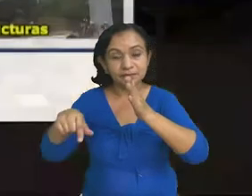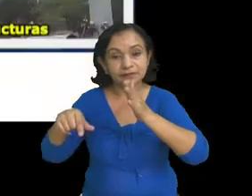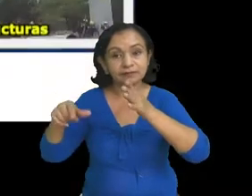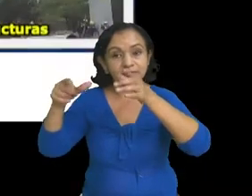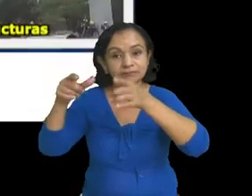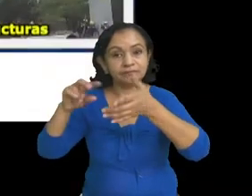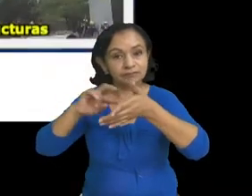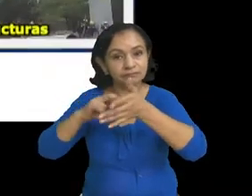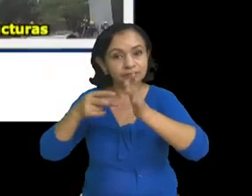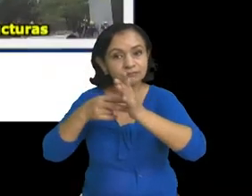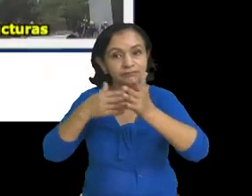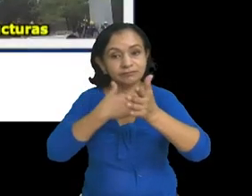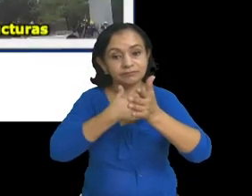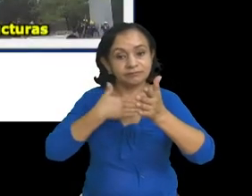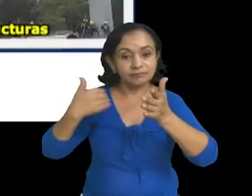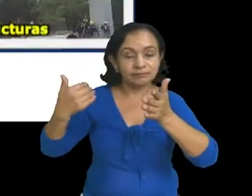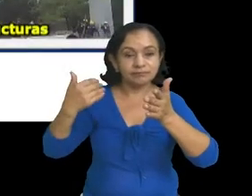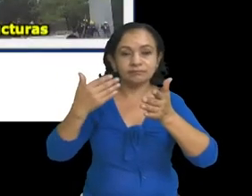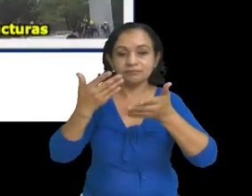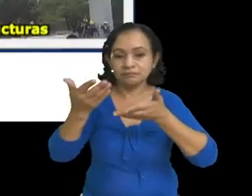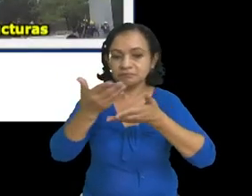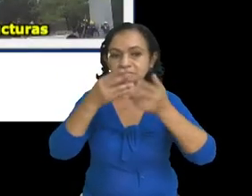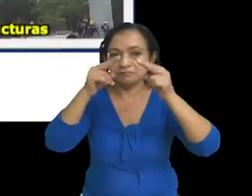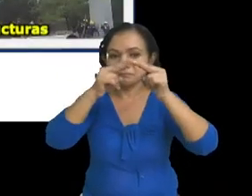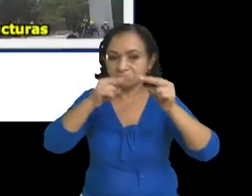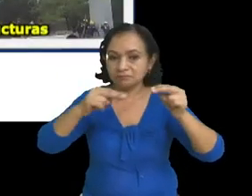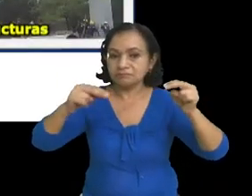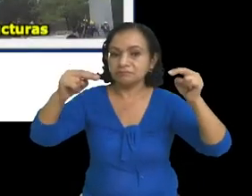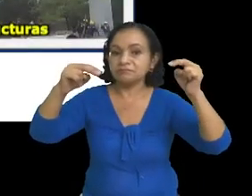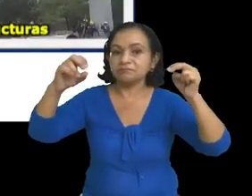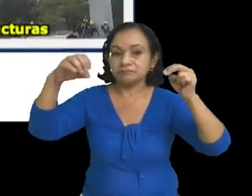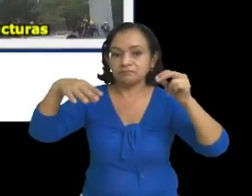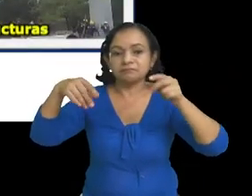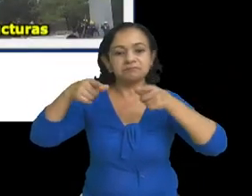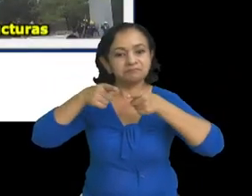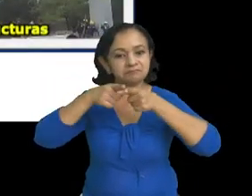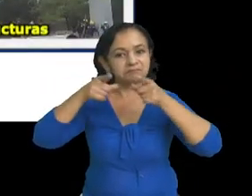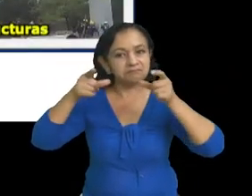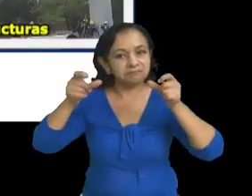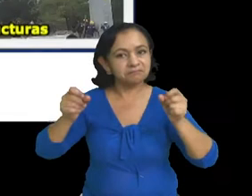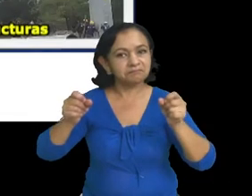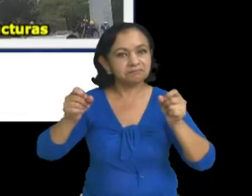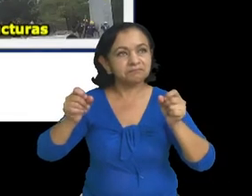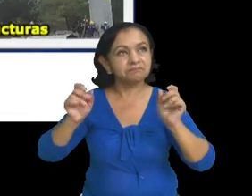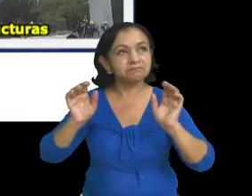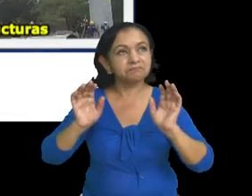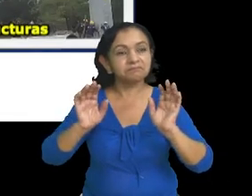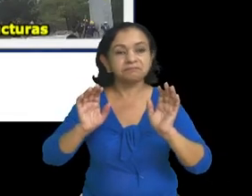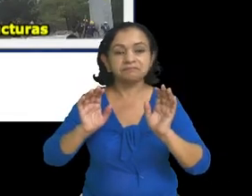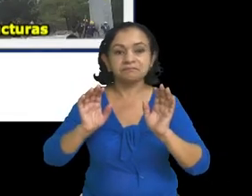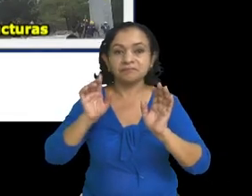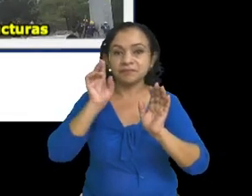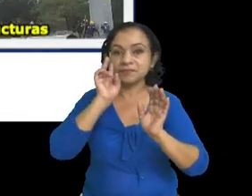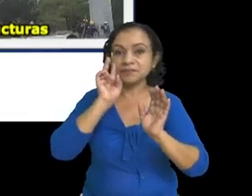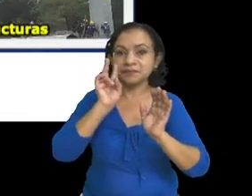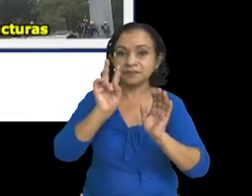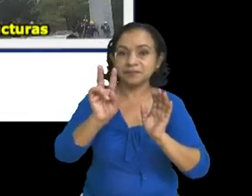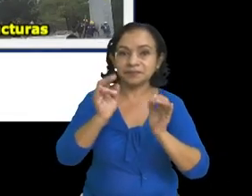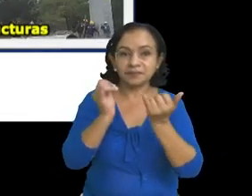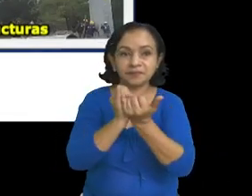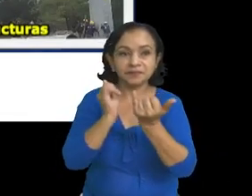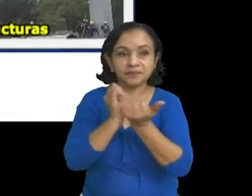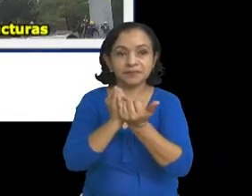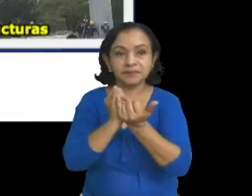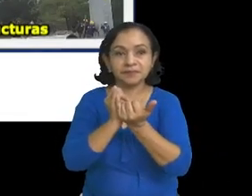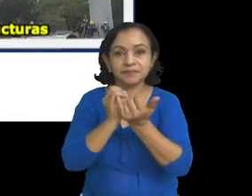Esto significa mejorar también la confiabilidad de lo que es a la ciudad capital de Managua. Ahí está precisamente lo que usted